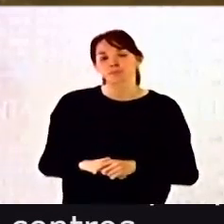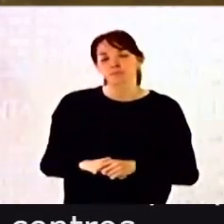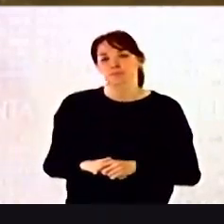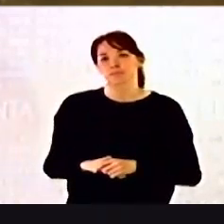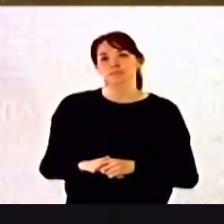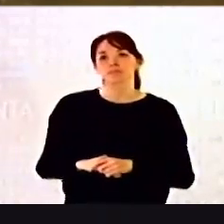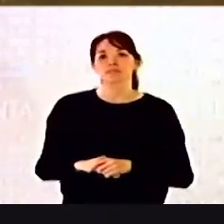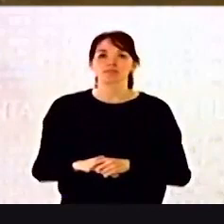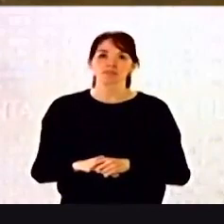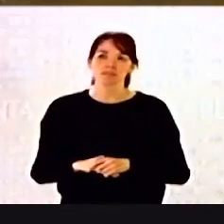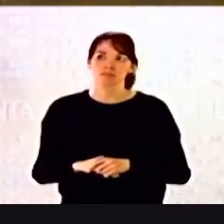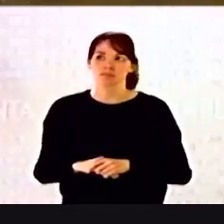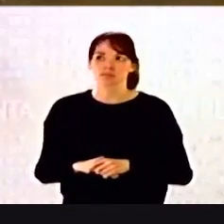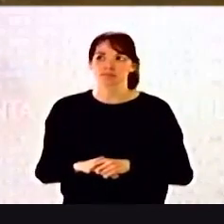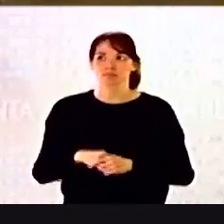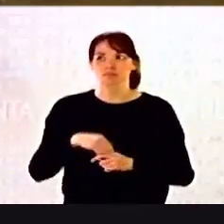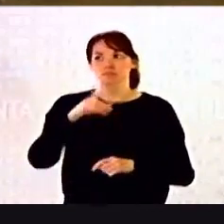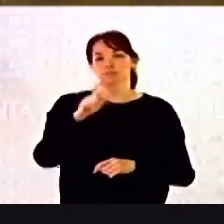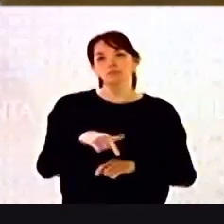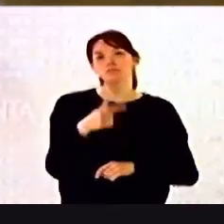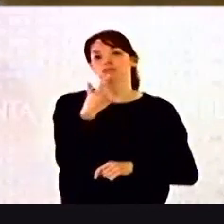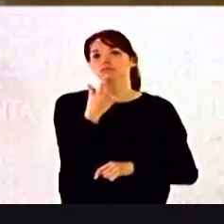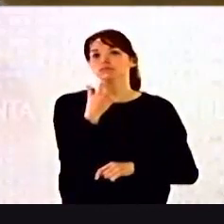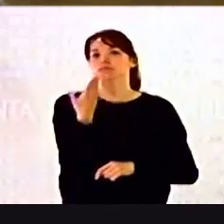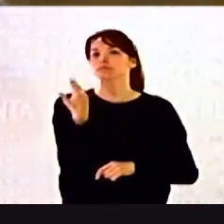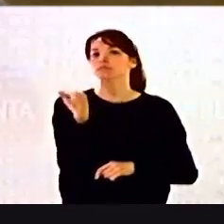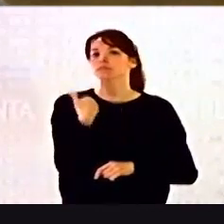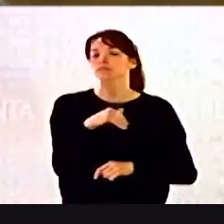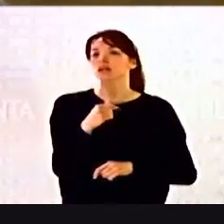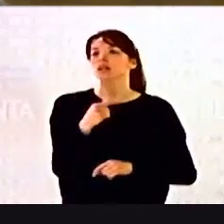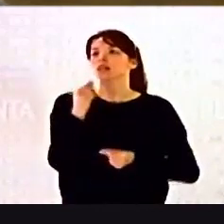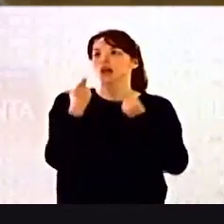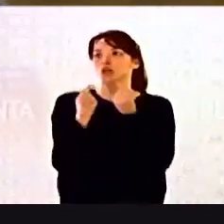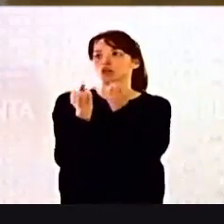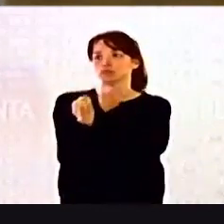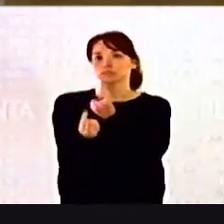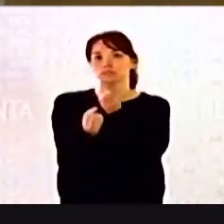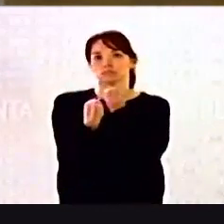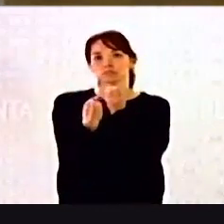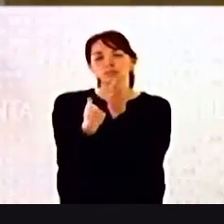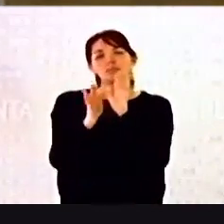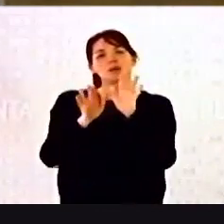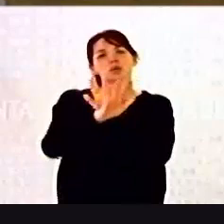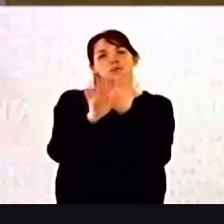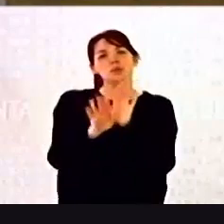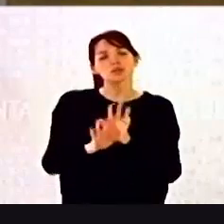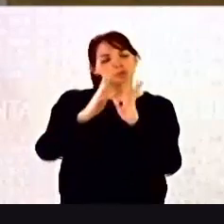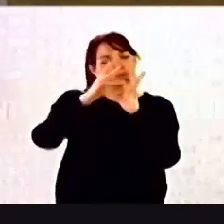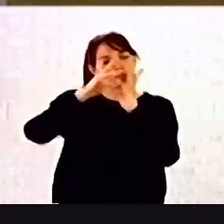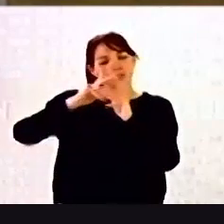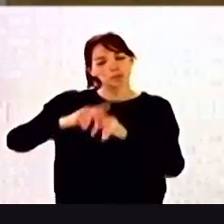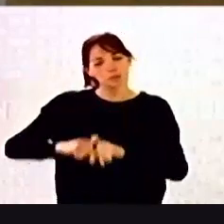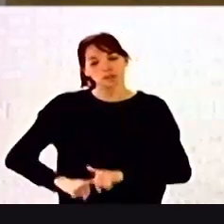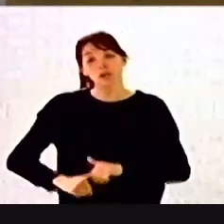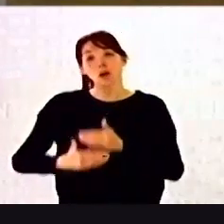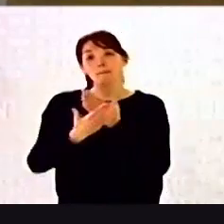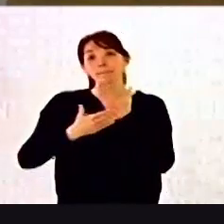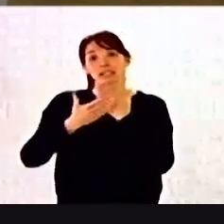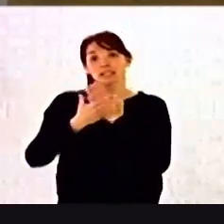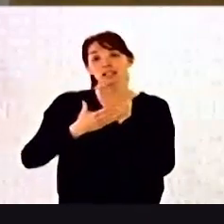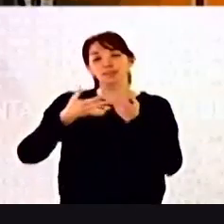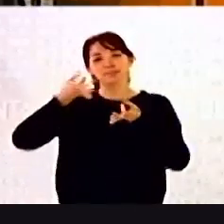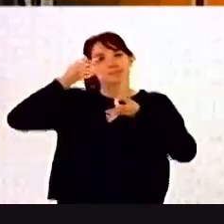Antes siempre, insisto, ha dicho ya que los datos siempre la comunidad los ha facilitado, pero sobre ese último recuento que el Ministerio muy detalladamente,